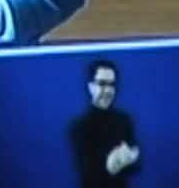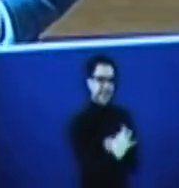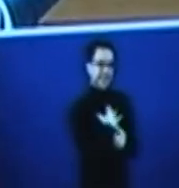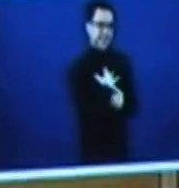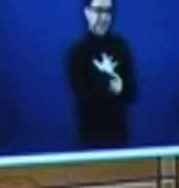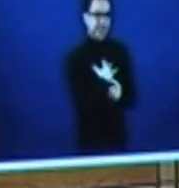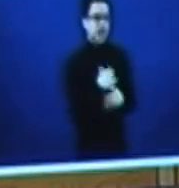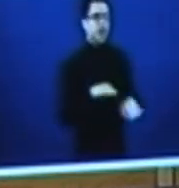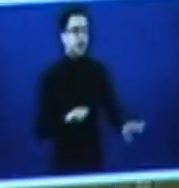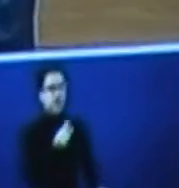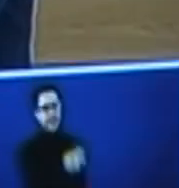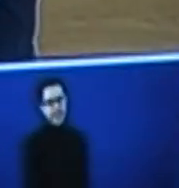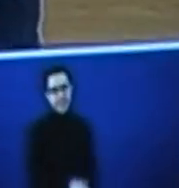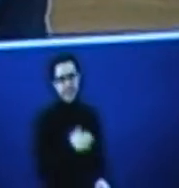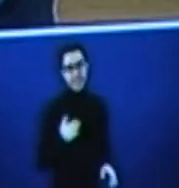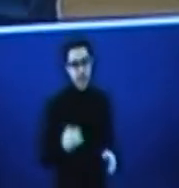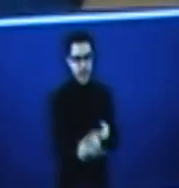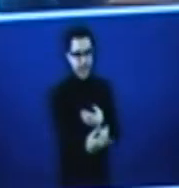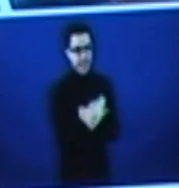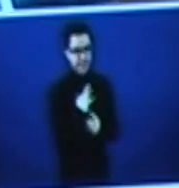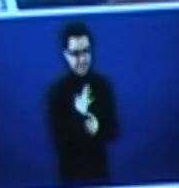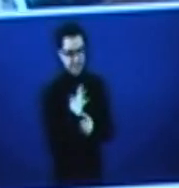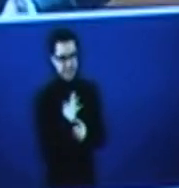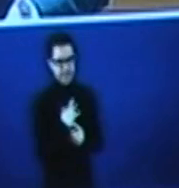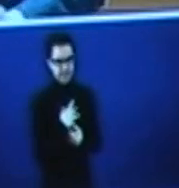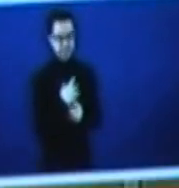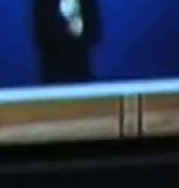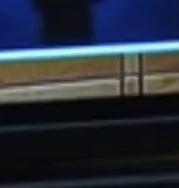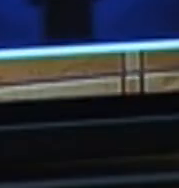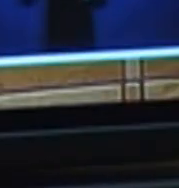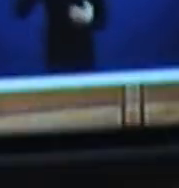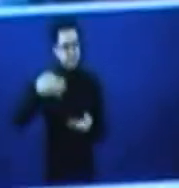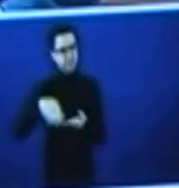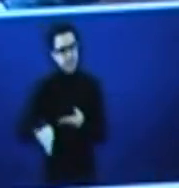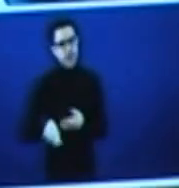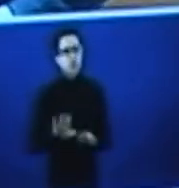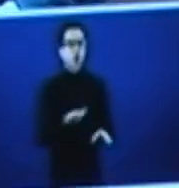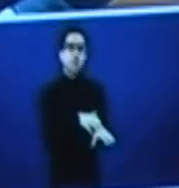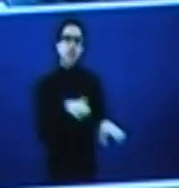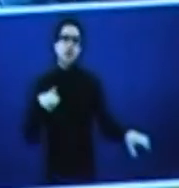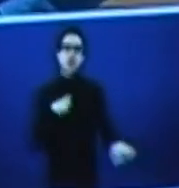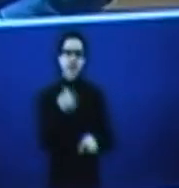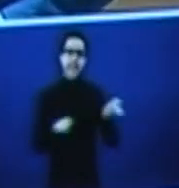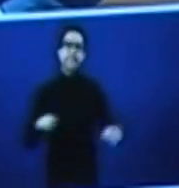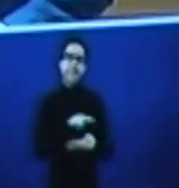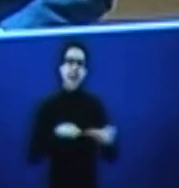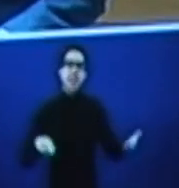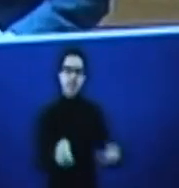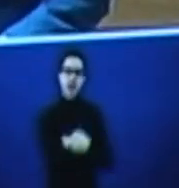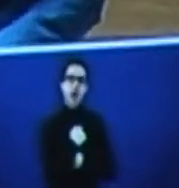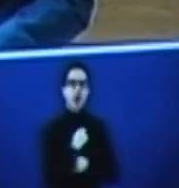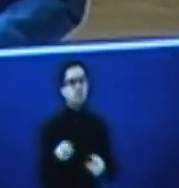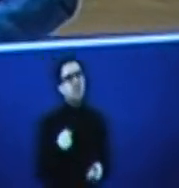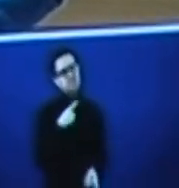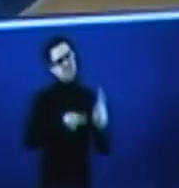mas vostede me queira despedir e teña a inmensa maioría do povo galego da miña parte, non me preocupa a súa partida.